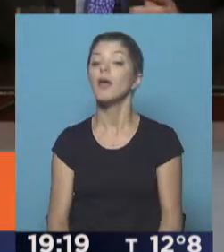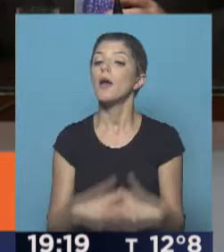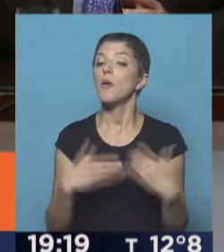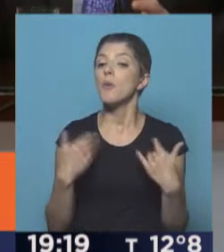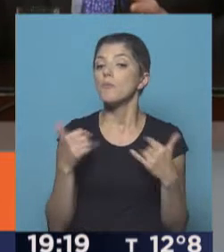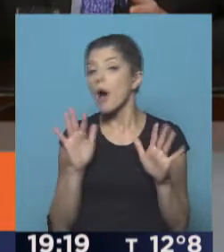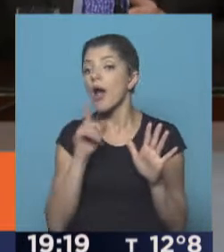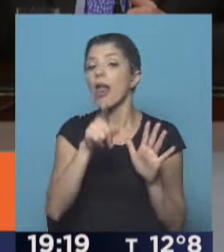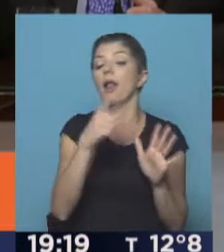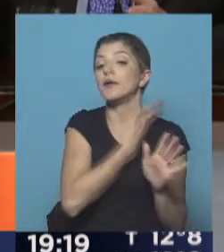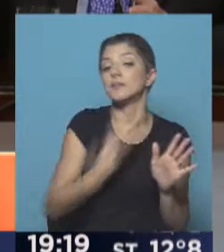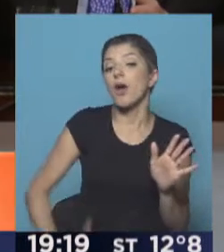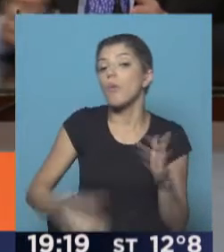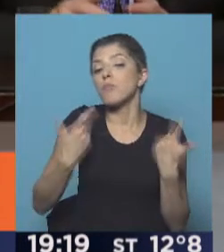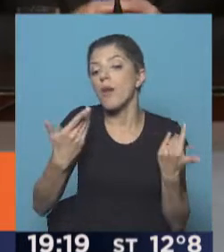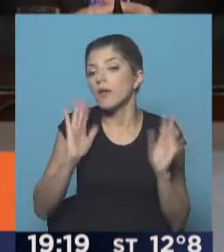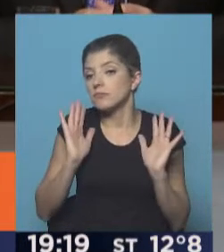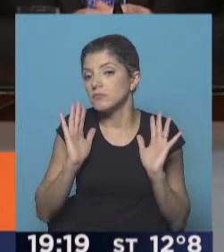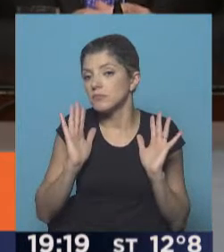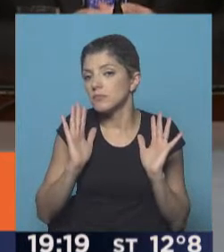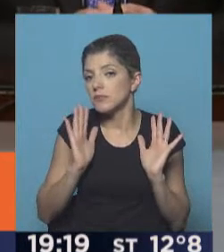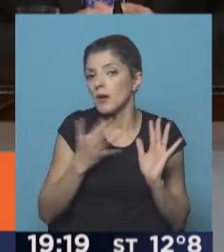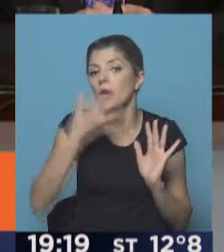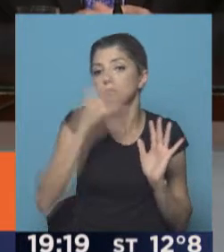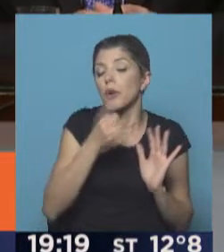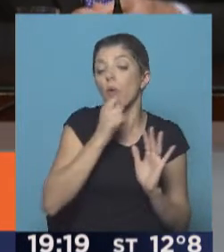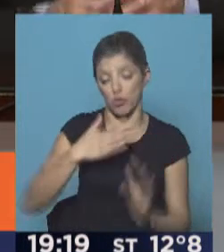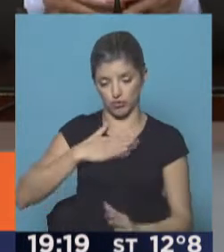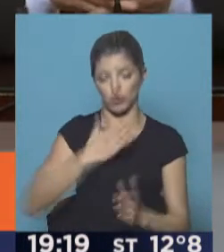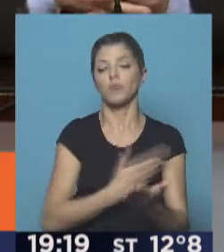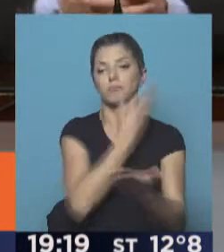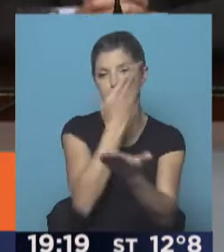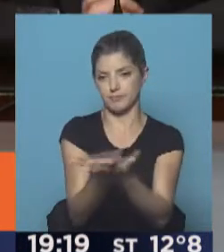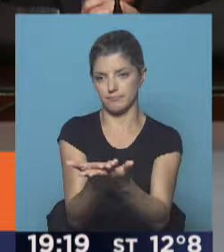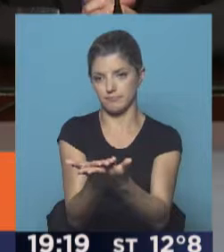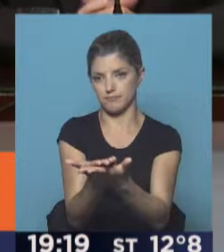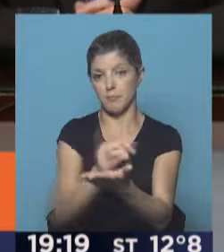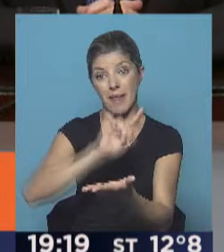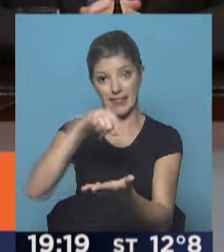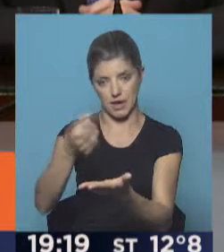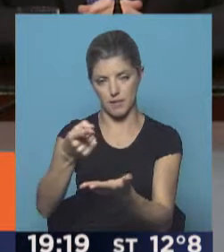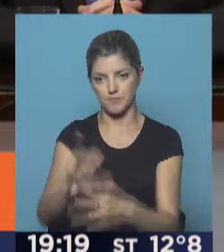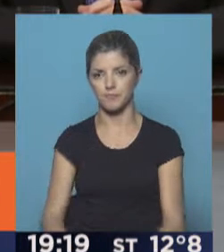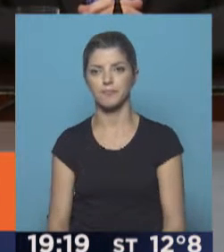Nacional será o no refrendada por la justicia cuando nosotros presentemos mañana el recurso extraordinario. Sí,